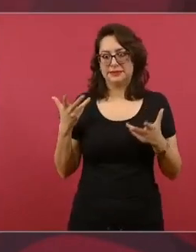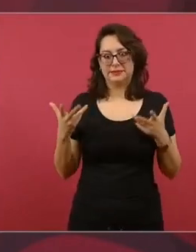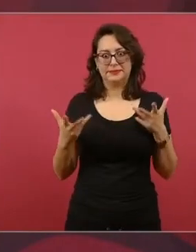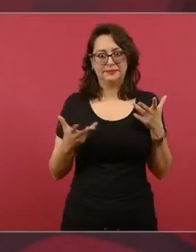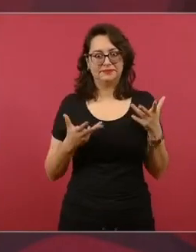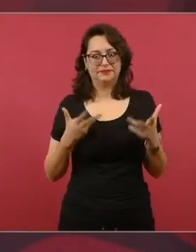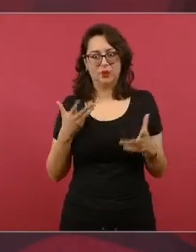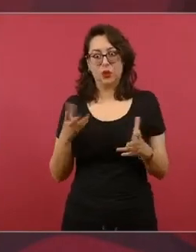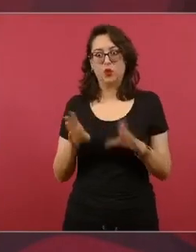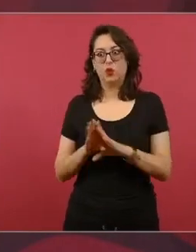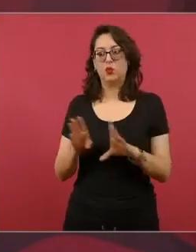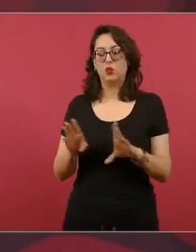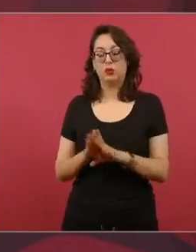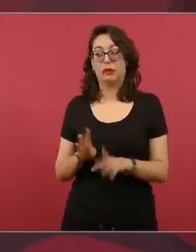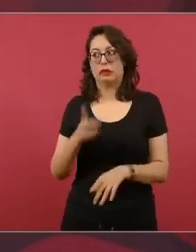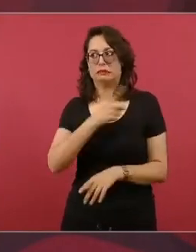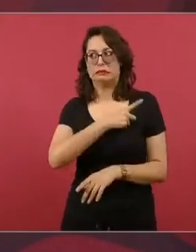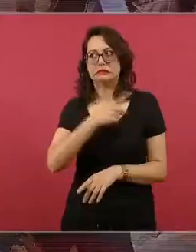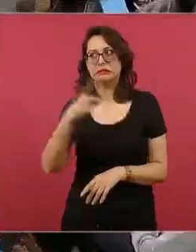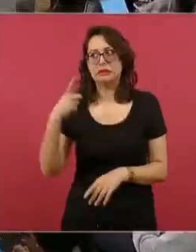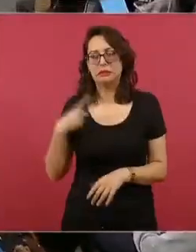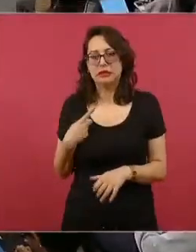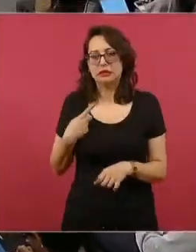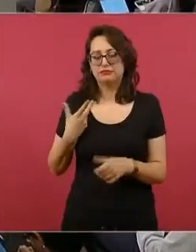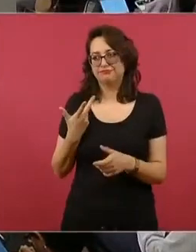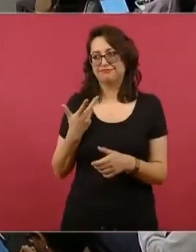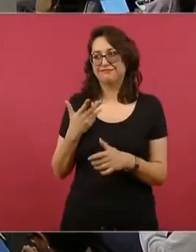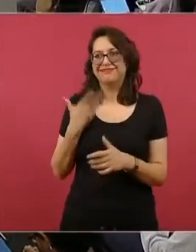en el Congreso se aprueba